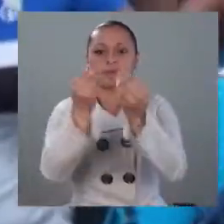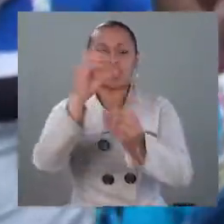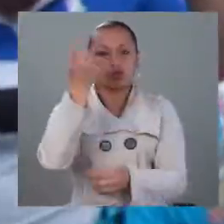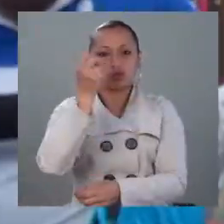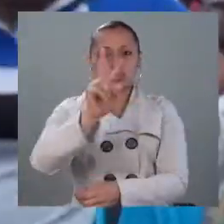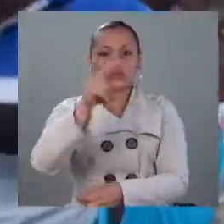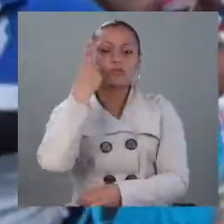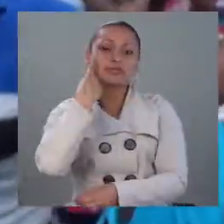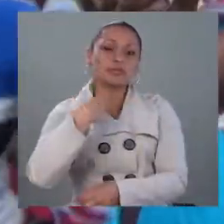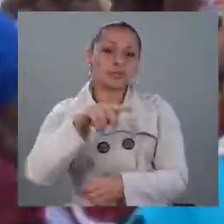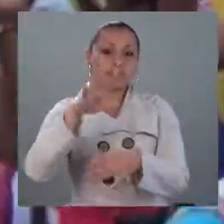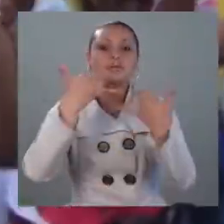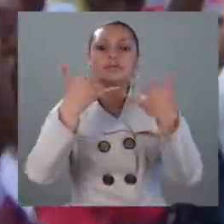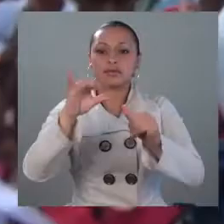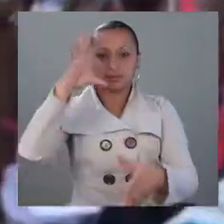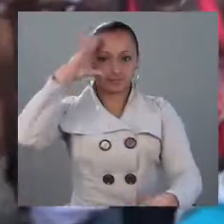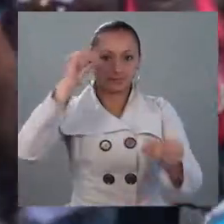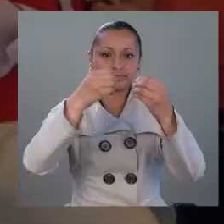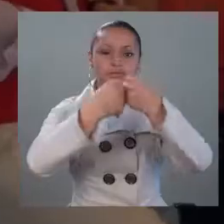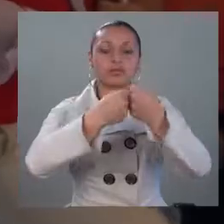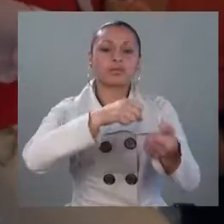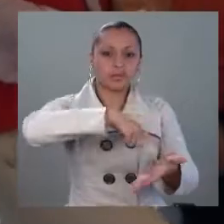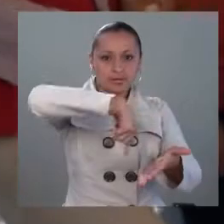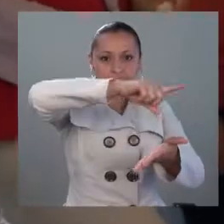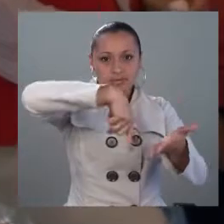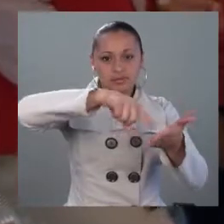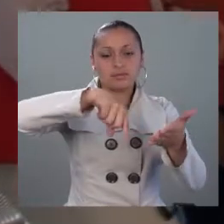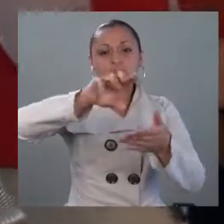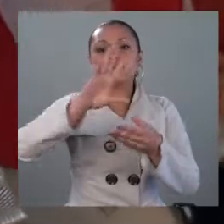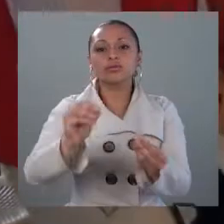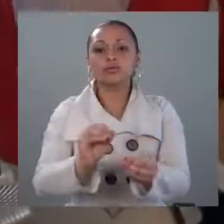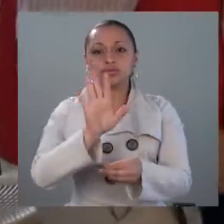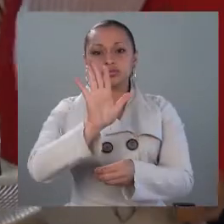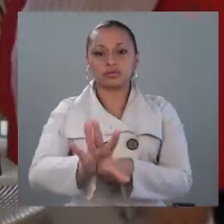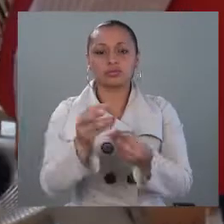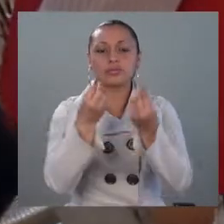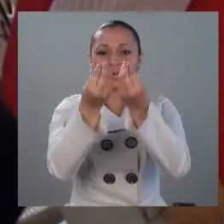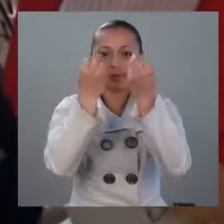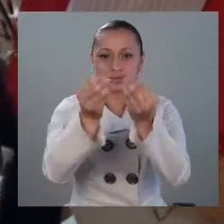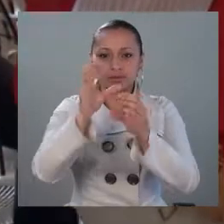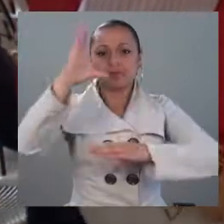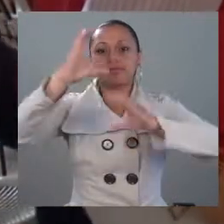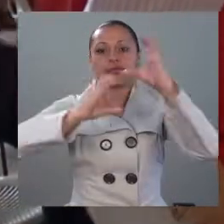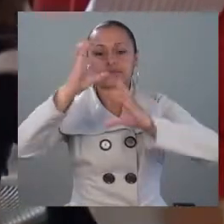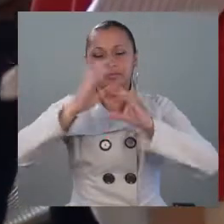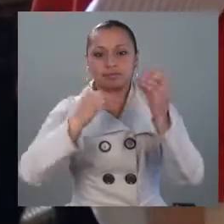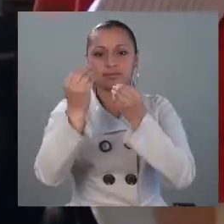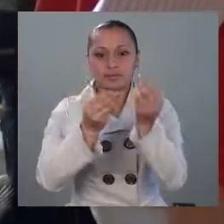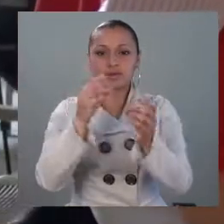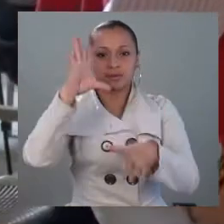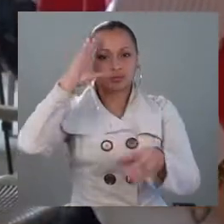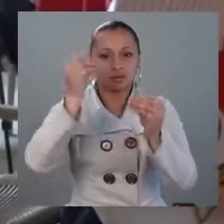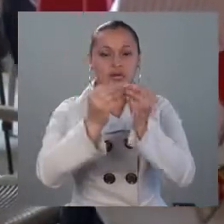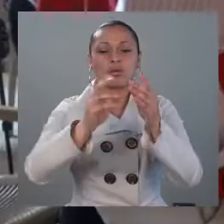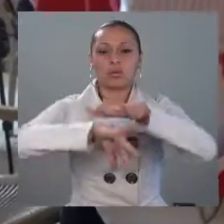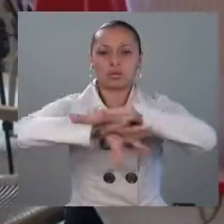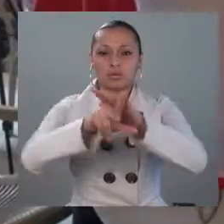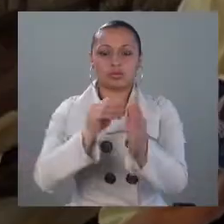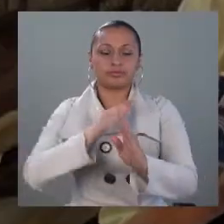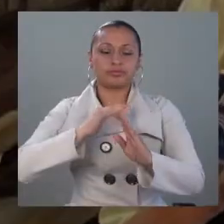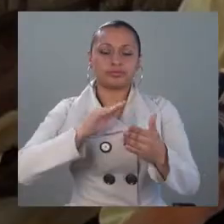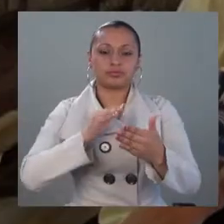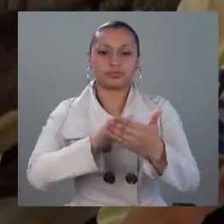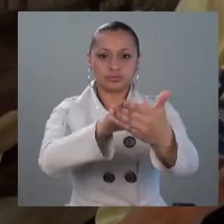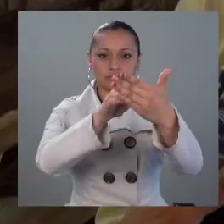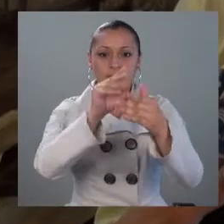días con la firma de un acuerdo entre el Gobierno Nacional y la Coordinación Subregional del Pacífico Nariñense y Caucano. El